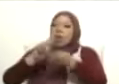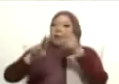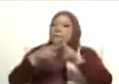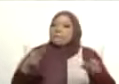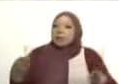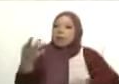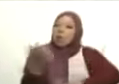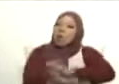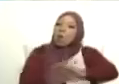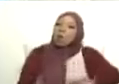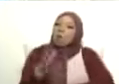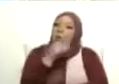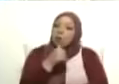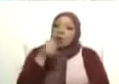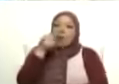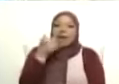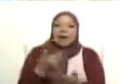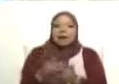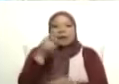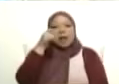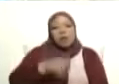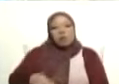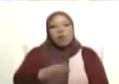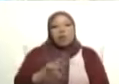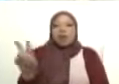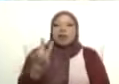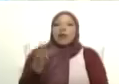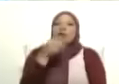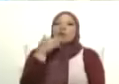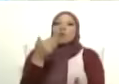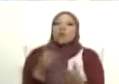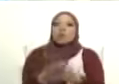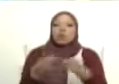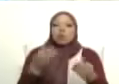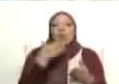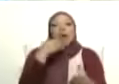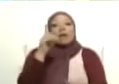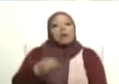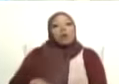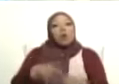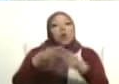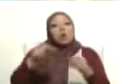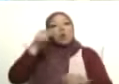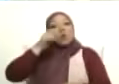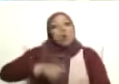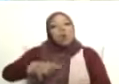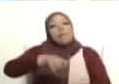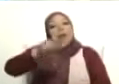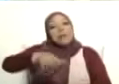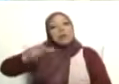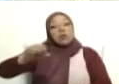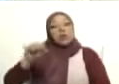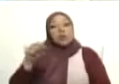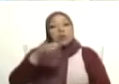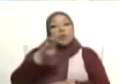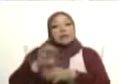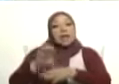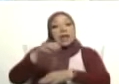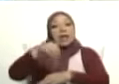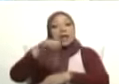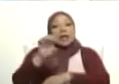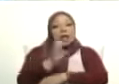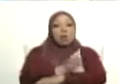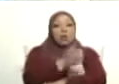Muchas gracias al pueblo venezolano. Bueno, muchísimas gracias. Queremos agradecer también a todos los funcionarios del Consejo Nacional Electoral que